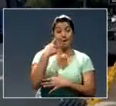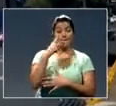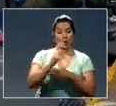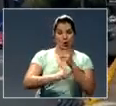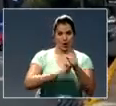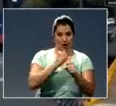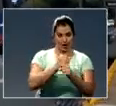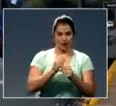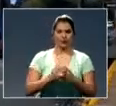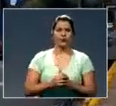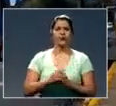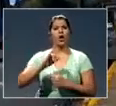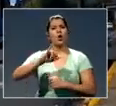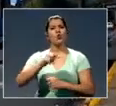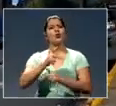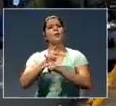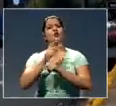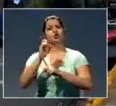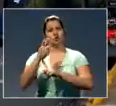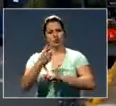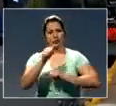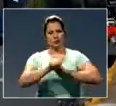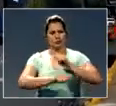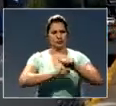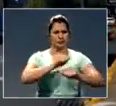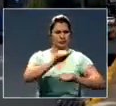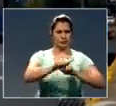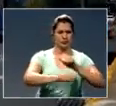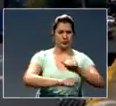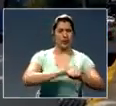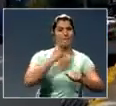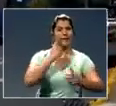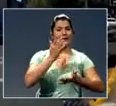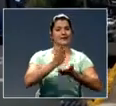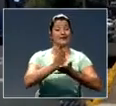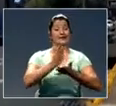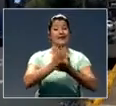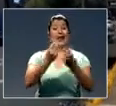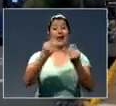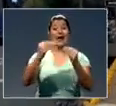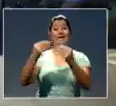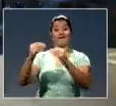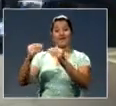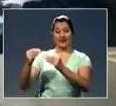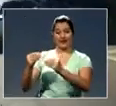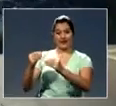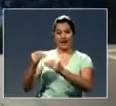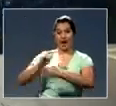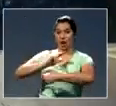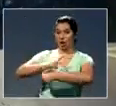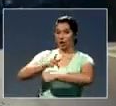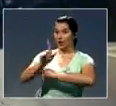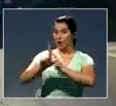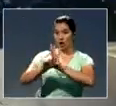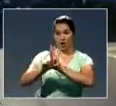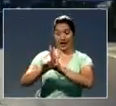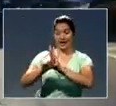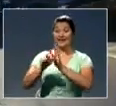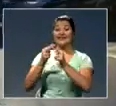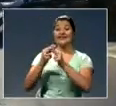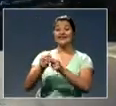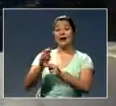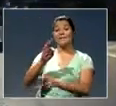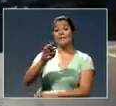Pese a los esfuerzos de la Junta de Protección Social, hasta con la venta de los denominados tiempos, los tentáculos de las grandes